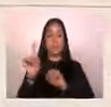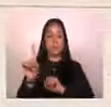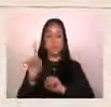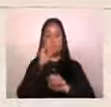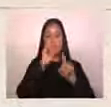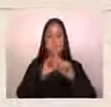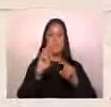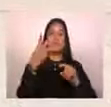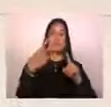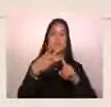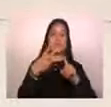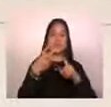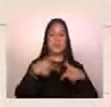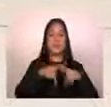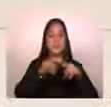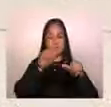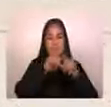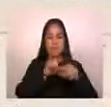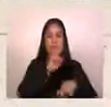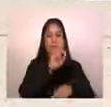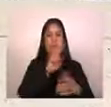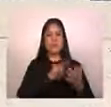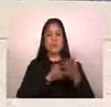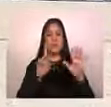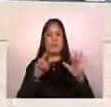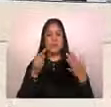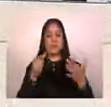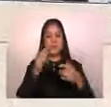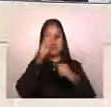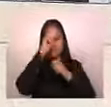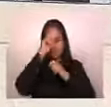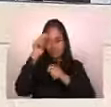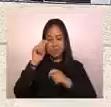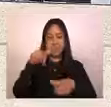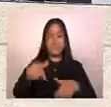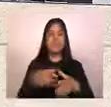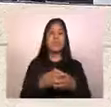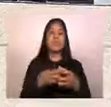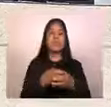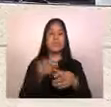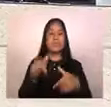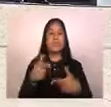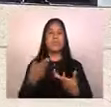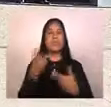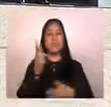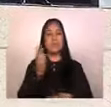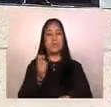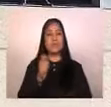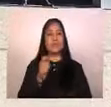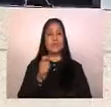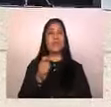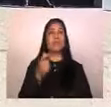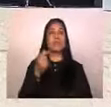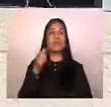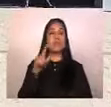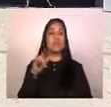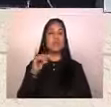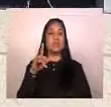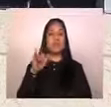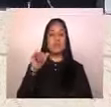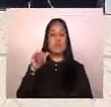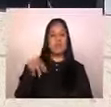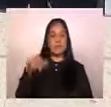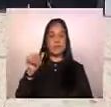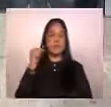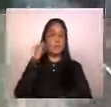bandas 2016. Nuestro reconocimiento a la banda licenciada Gera Iliana Godoy de Vargas